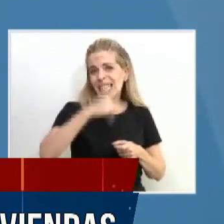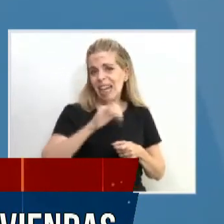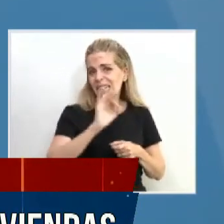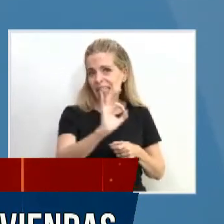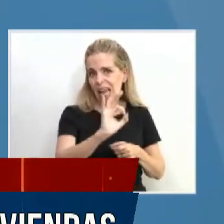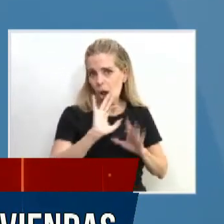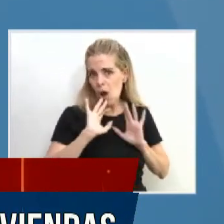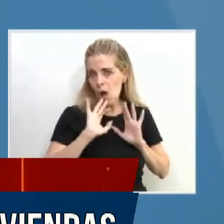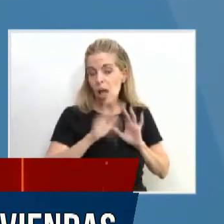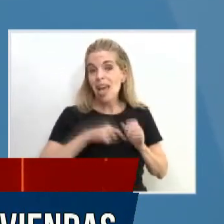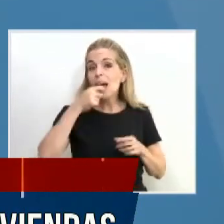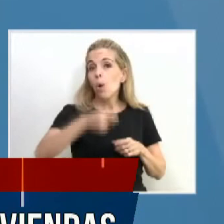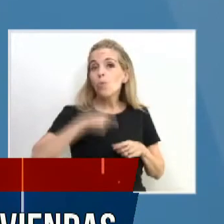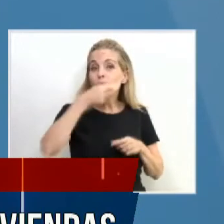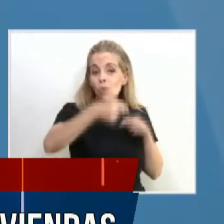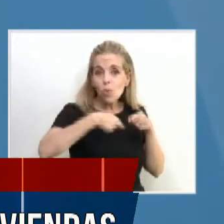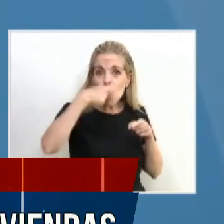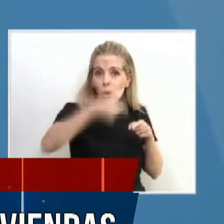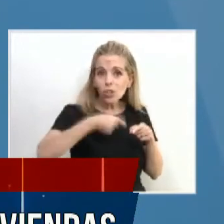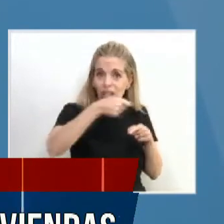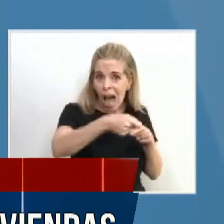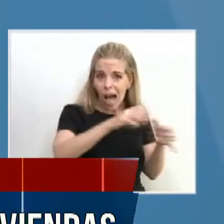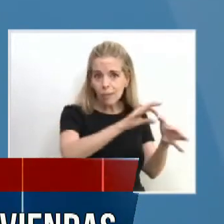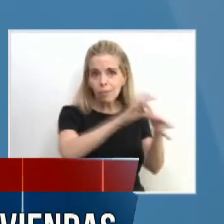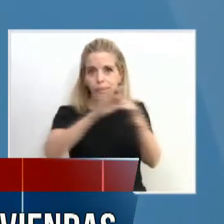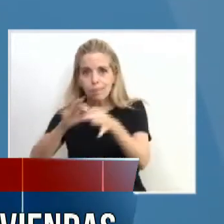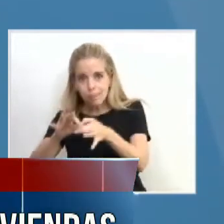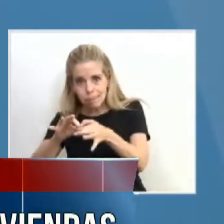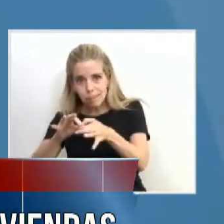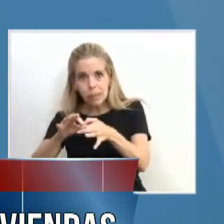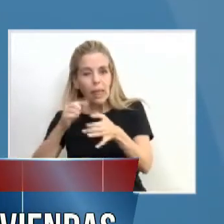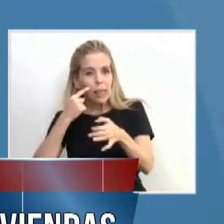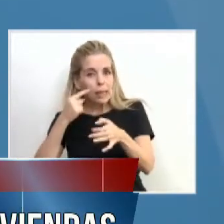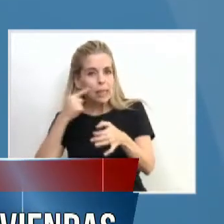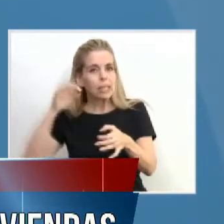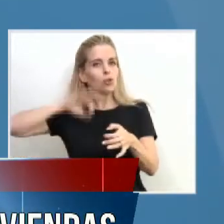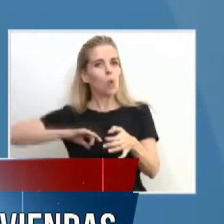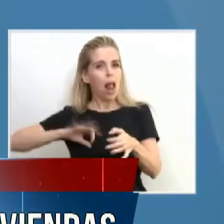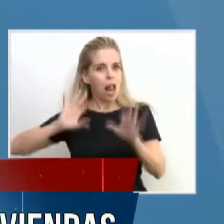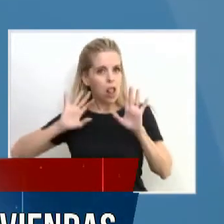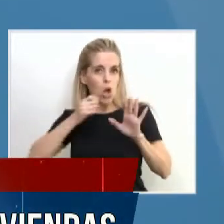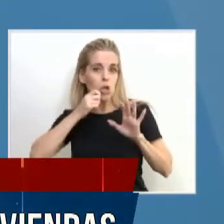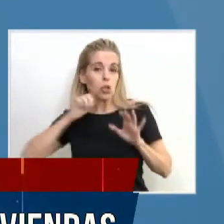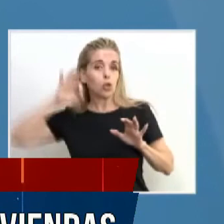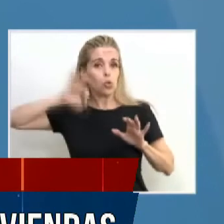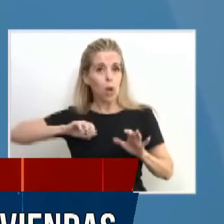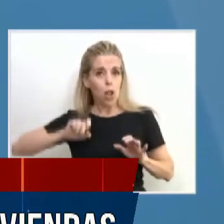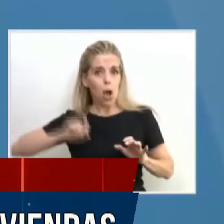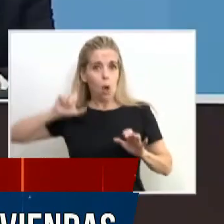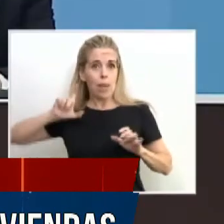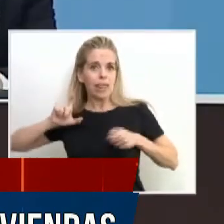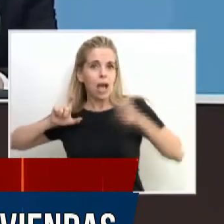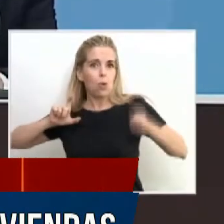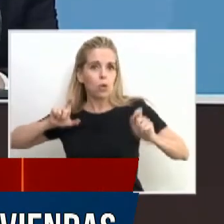la cuota que haya que pagar esté directamente vinculada al crecimiento del salario, ya no a la inflación, ya no al